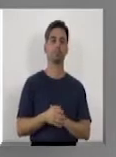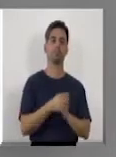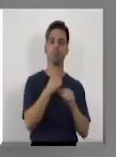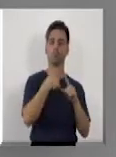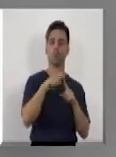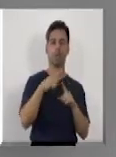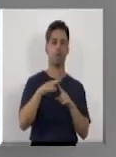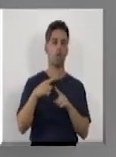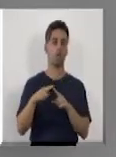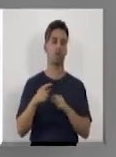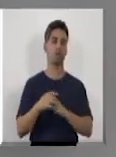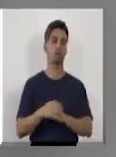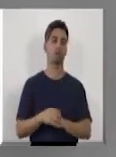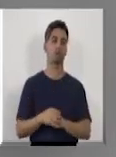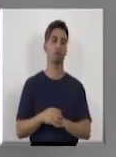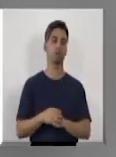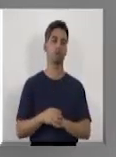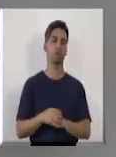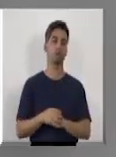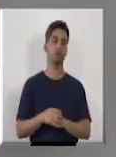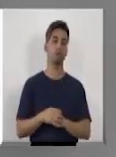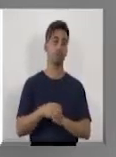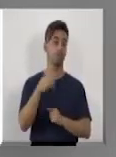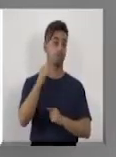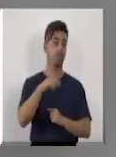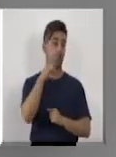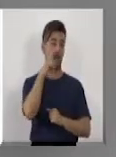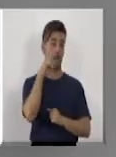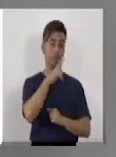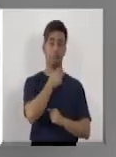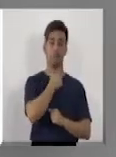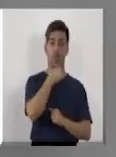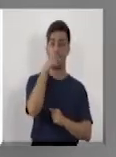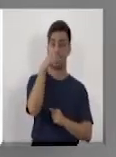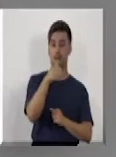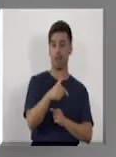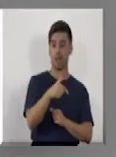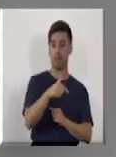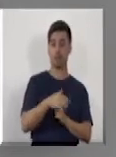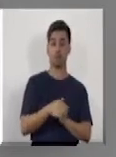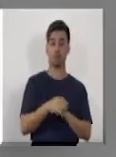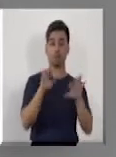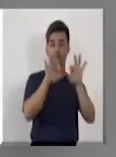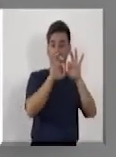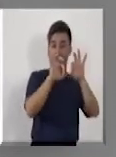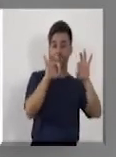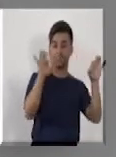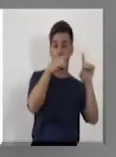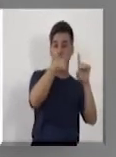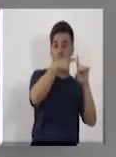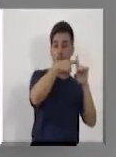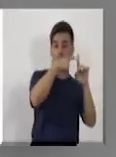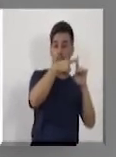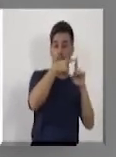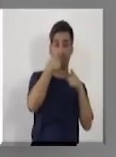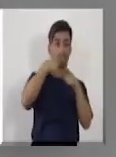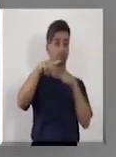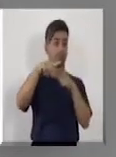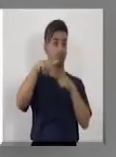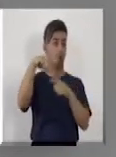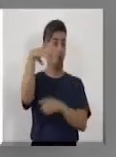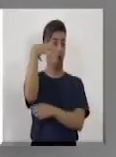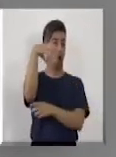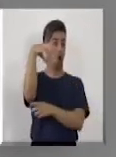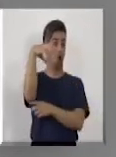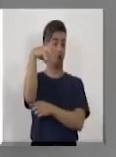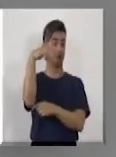otros. Ahí vemos en el primer caso una atracción, por la varilla está cargada positivamente y la esfera como está, negativa. Y en el